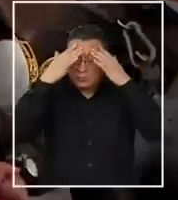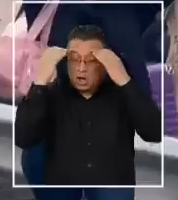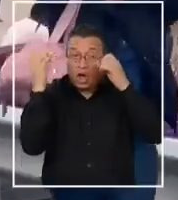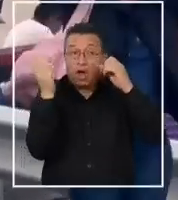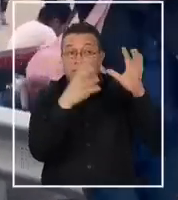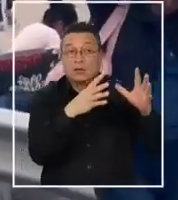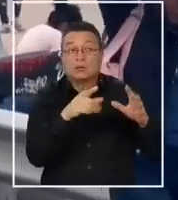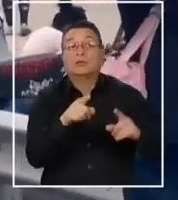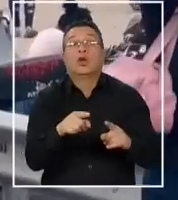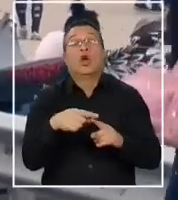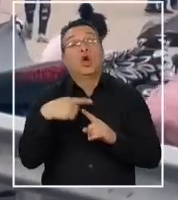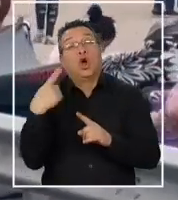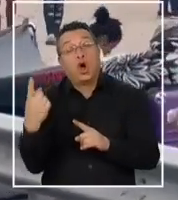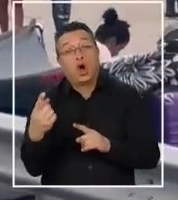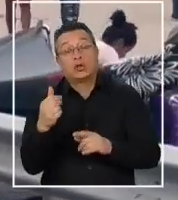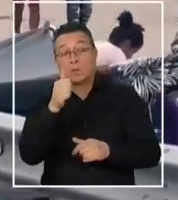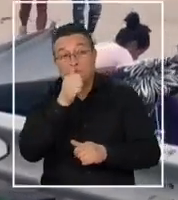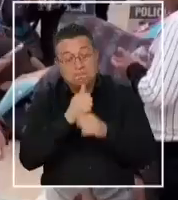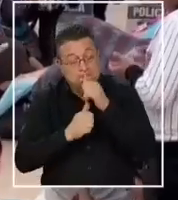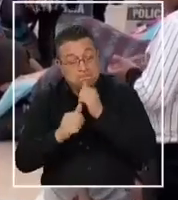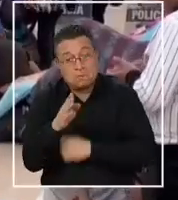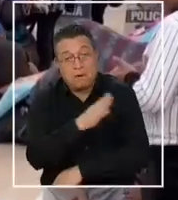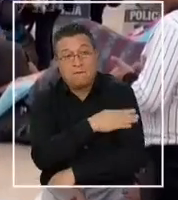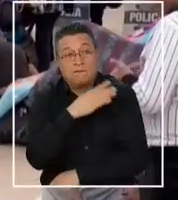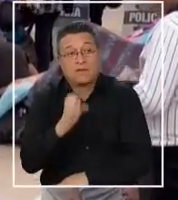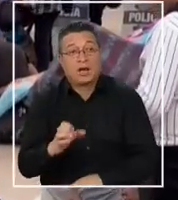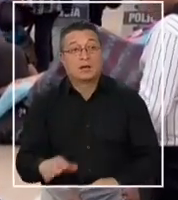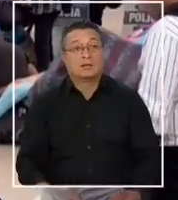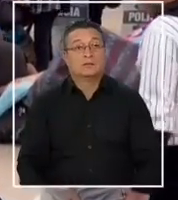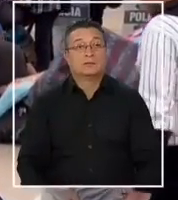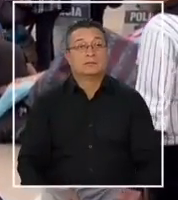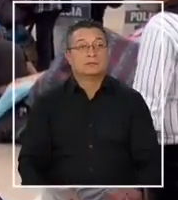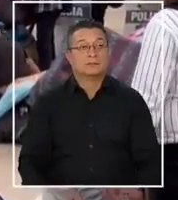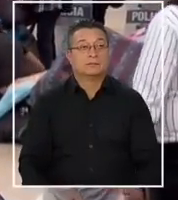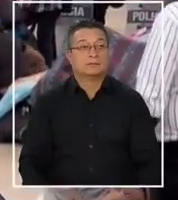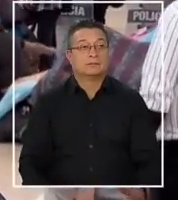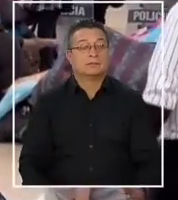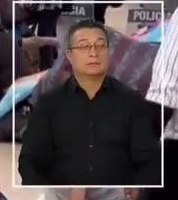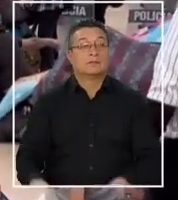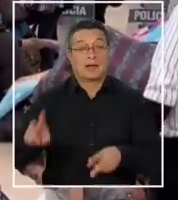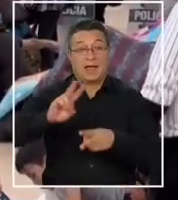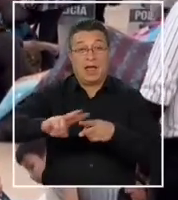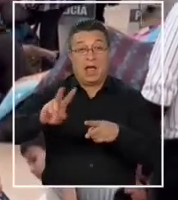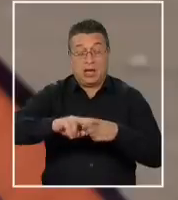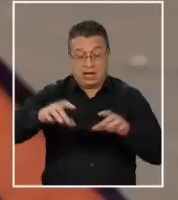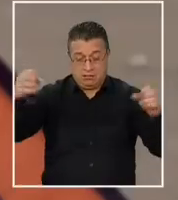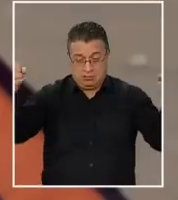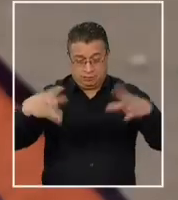escudos, otros se aferran a su fe. ¿Quién hizo la tierra? No